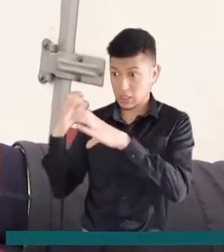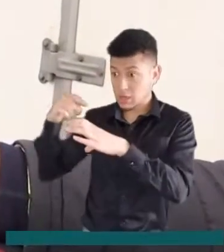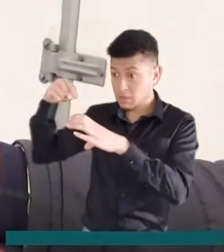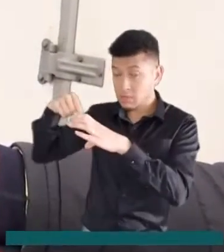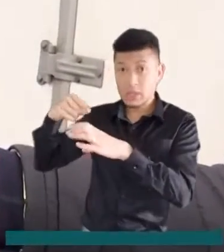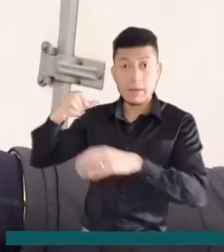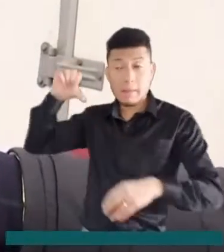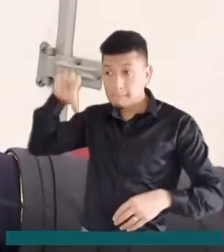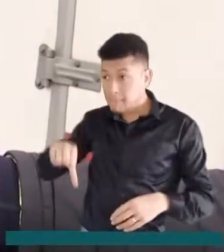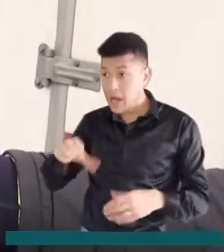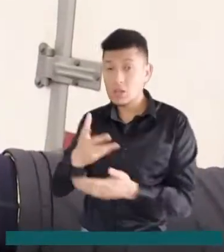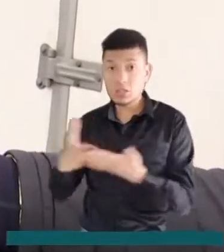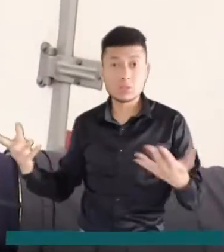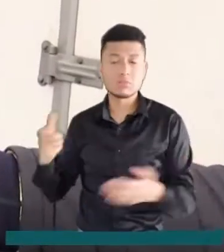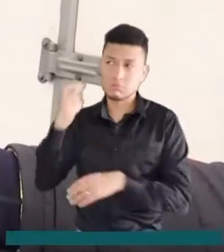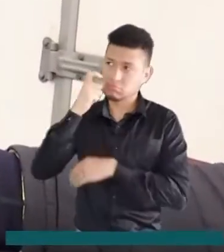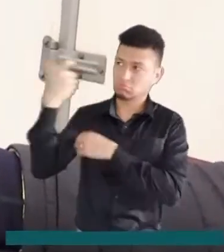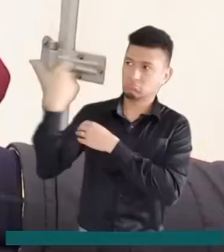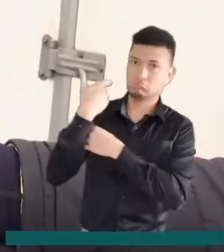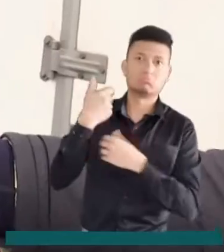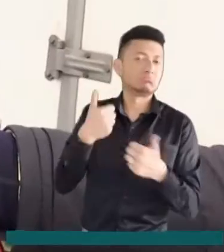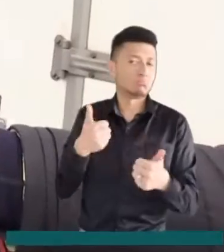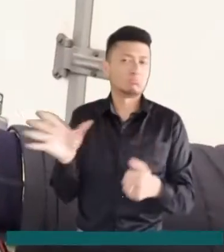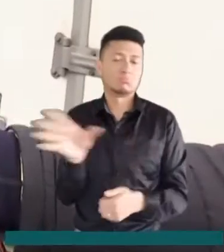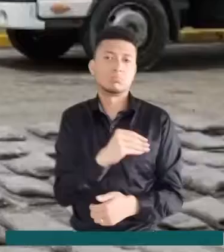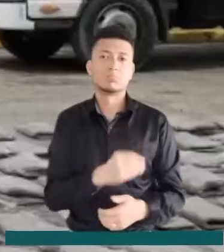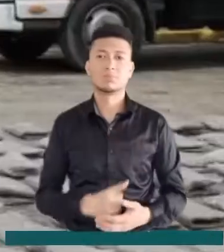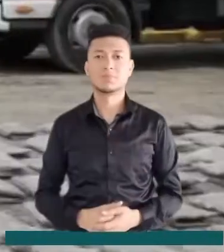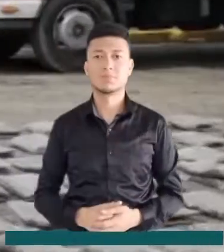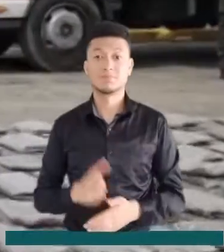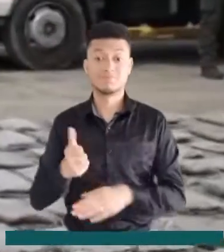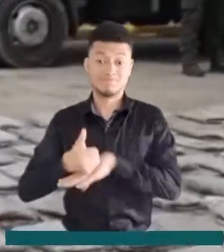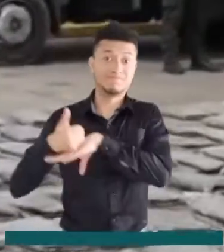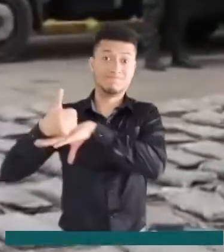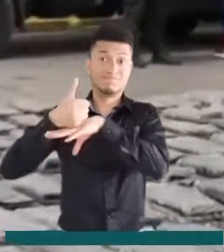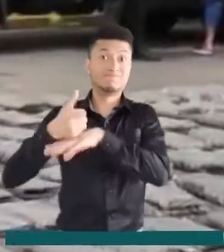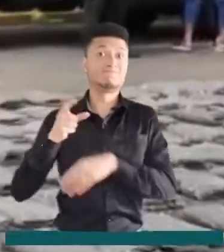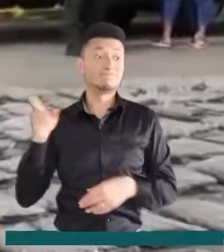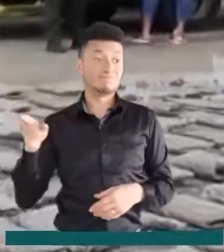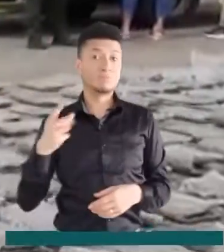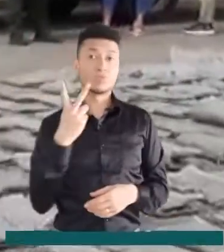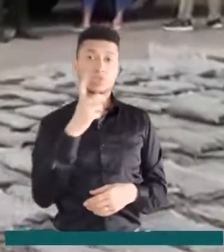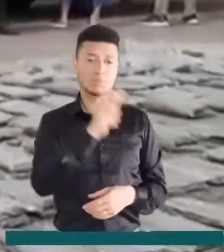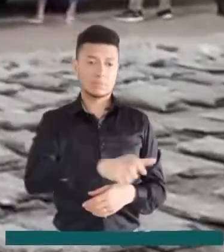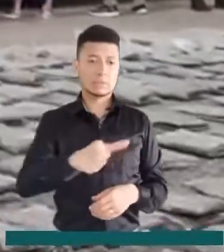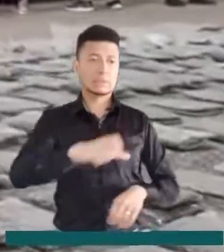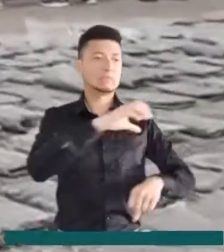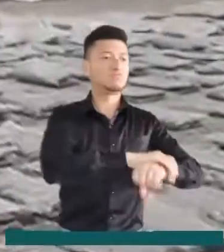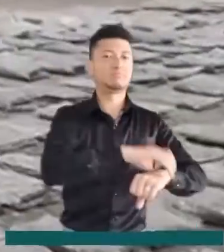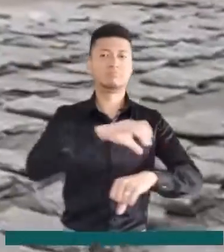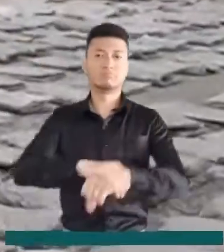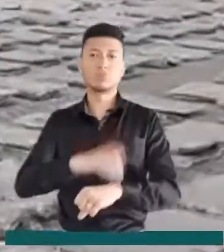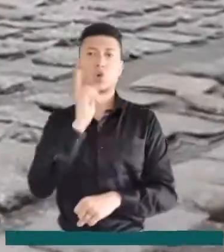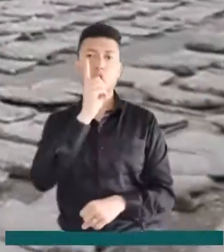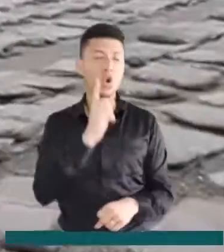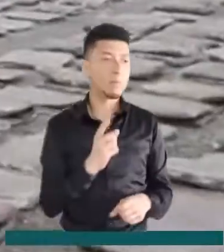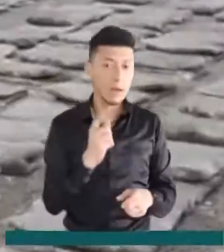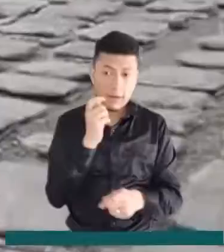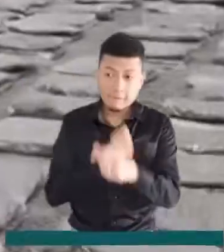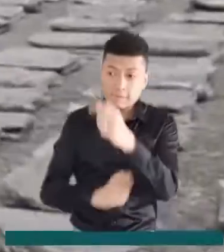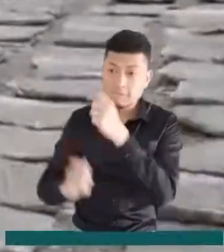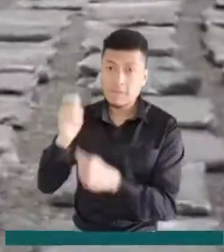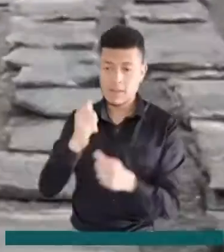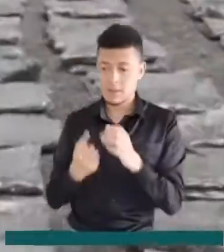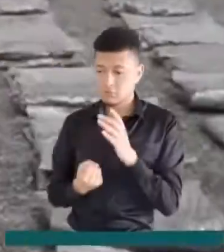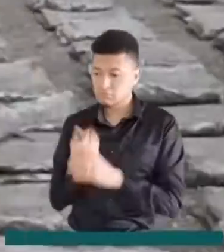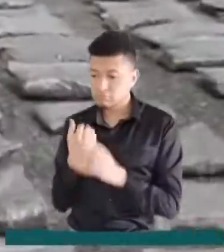y bien que lo están cuidando a uno, lo están revisando y todo me parece bien. De acuerdo con las autoridades, dos personas fueron capturadas por el